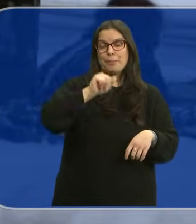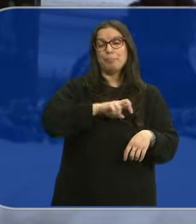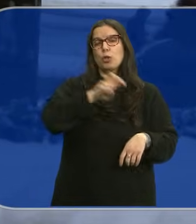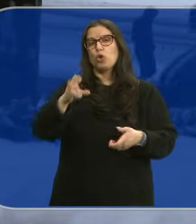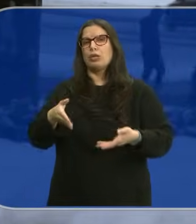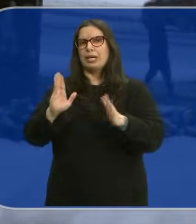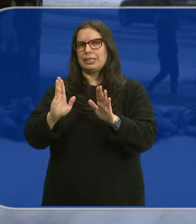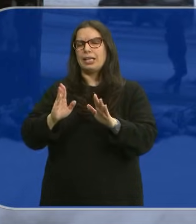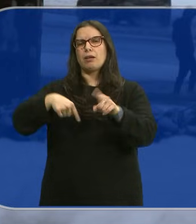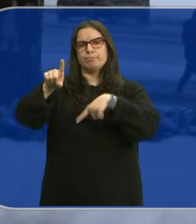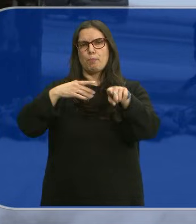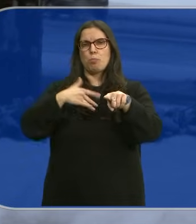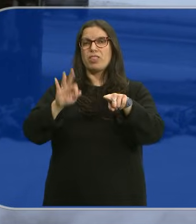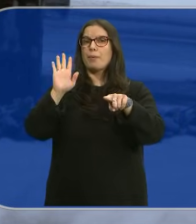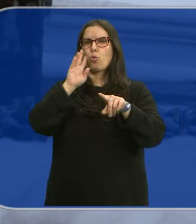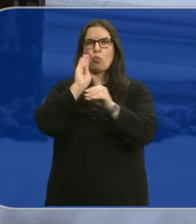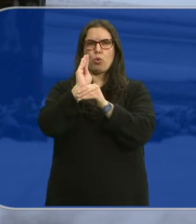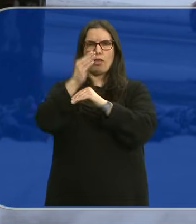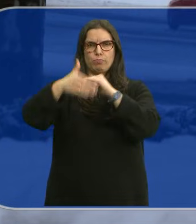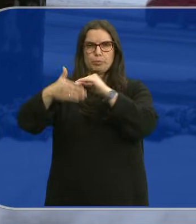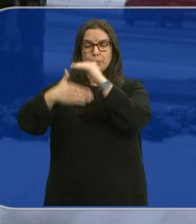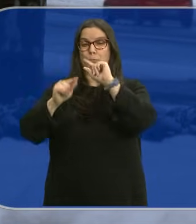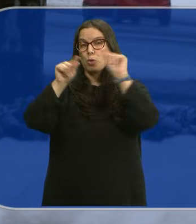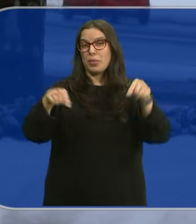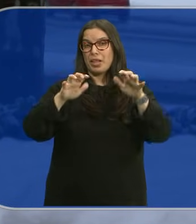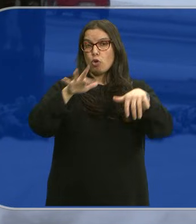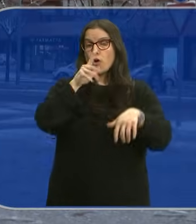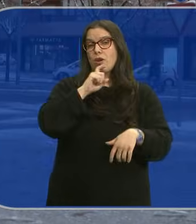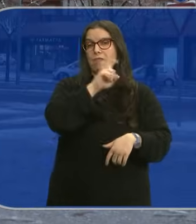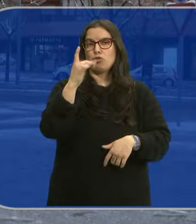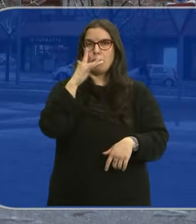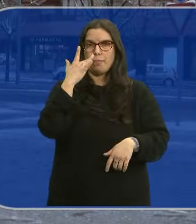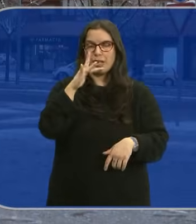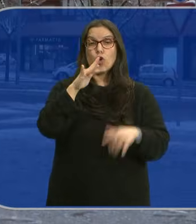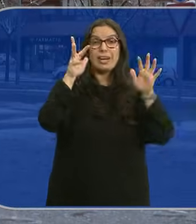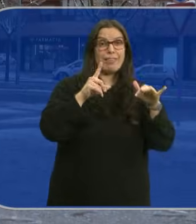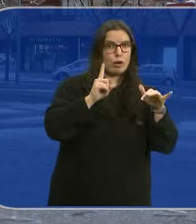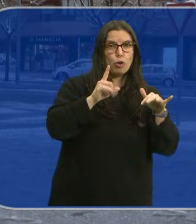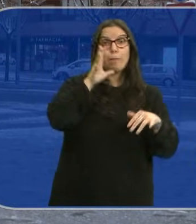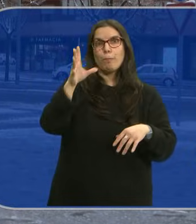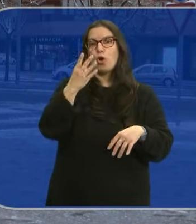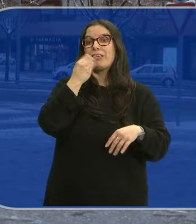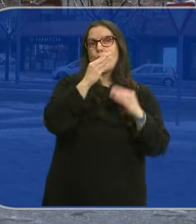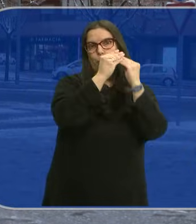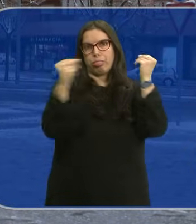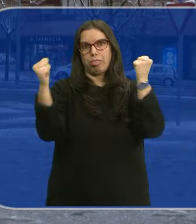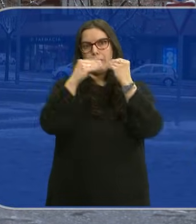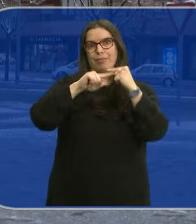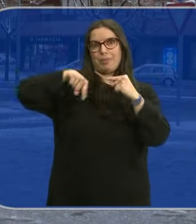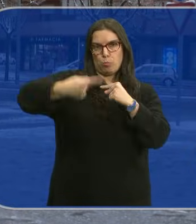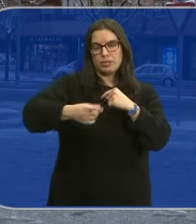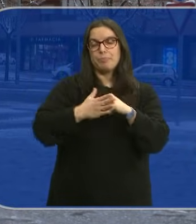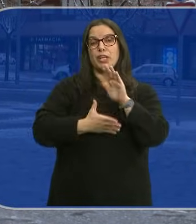se mantienen todavía transitables, pero con precaución. La provincia de León se encuentra en aviso amarillo, pero no por nieve, sino por el deshielo que vendrá después.